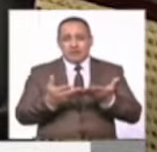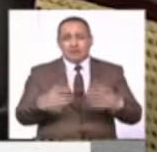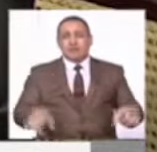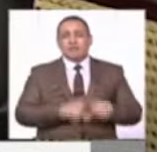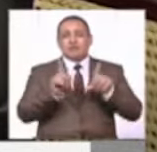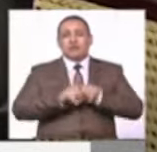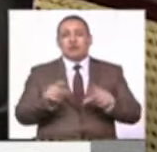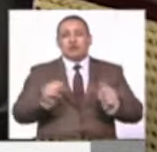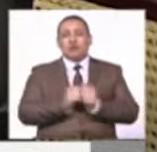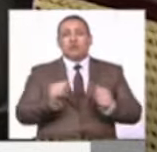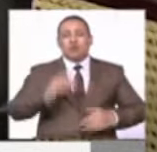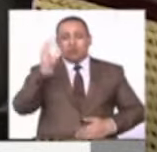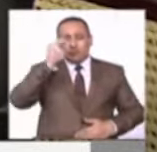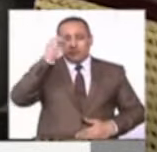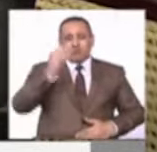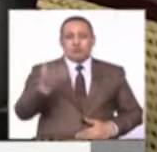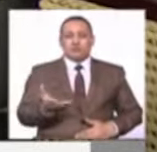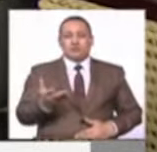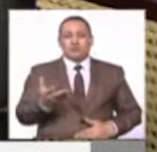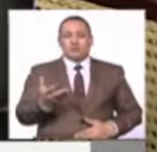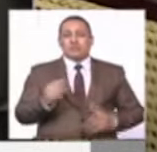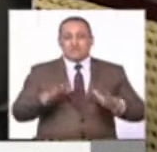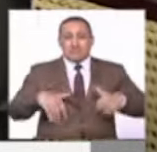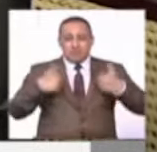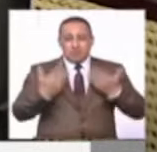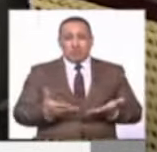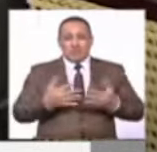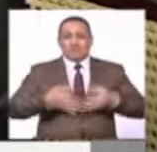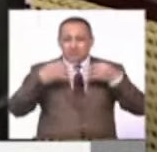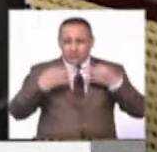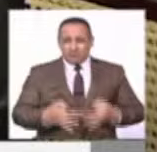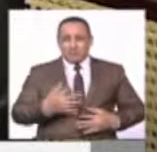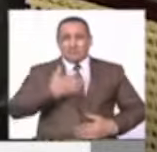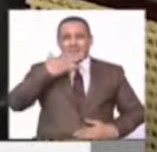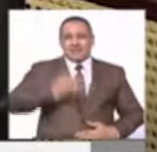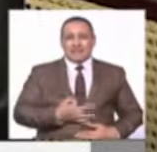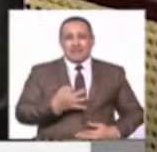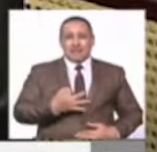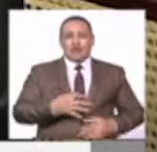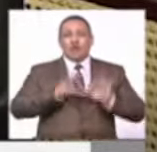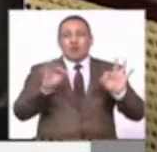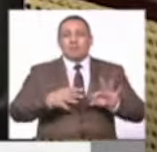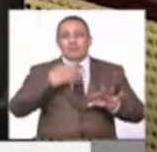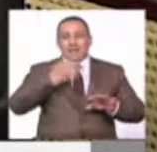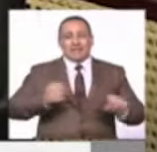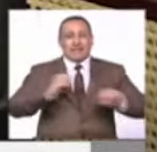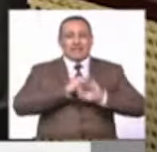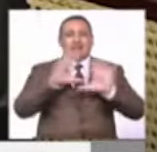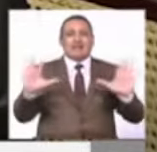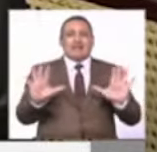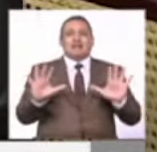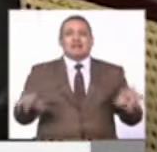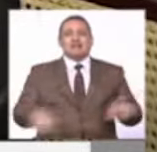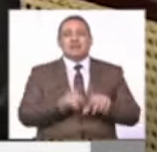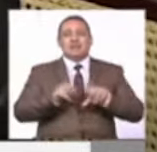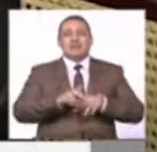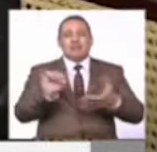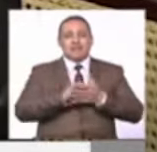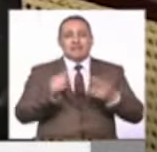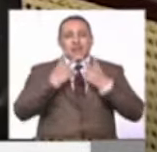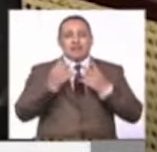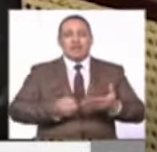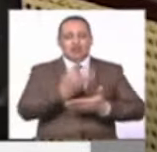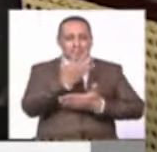es un asunto opinable se puede afirmar de forma categórica con verdad absoluta como propone el informe